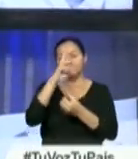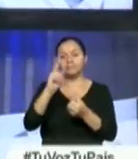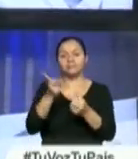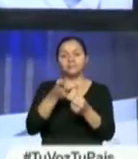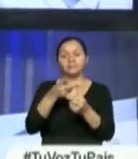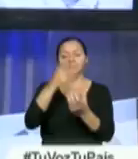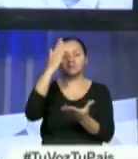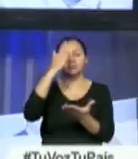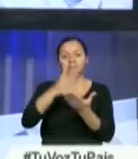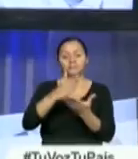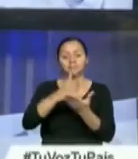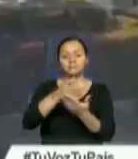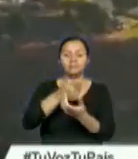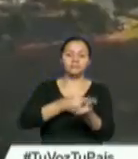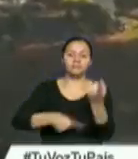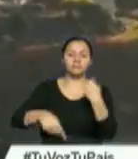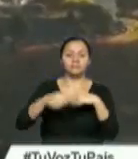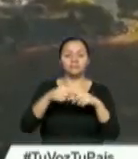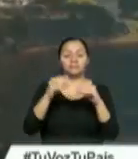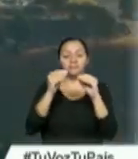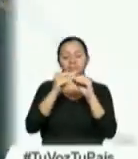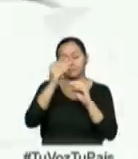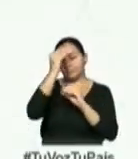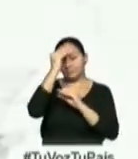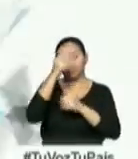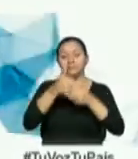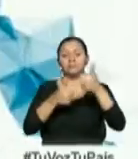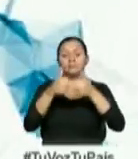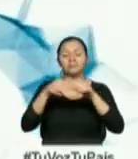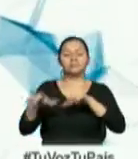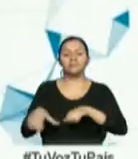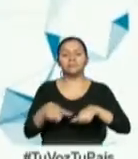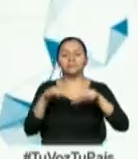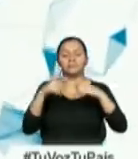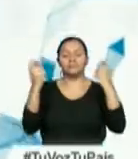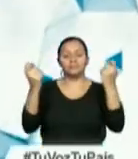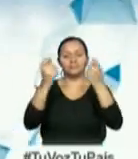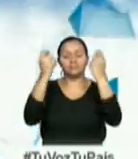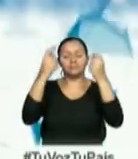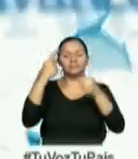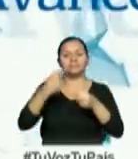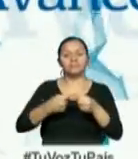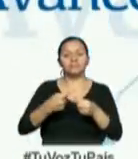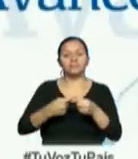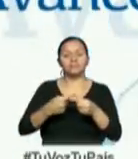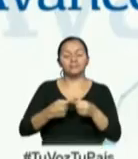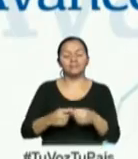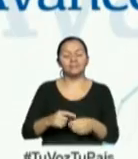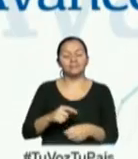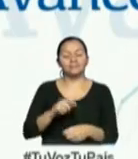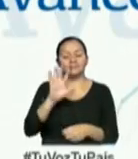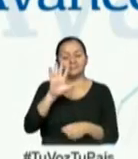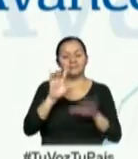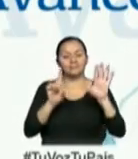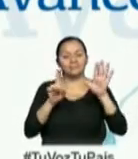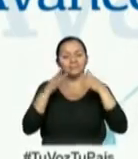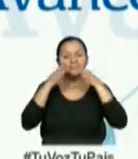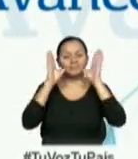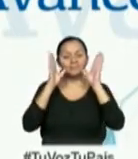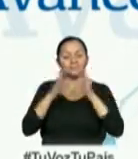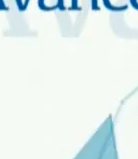nueva pausa, pero al regresar le contaremos cuáles son las actividades para festejar a la Carita de Dios en este 5 y 6 de